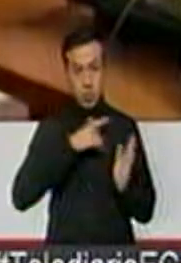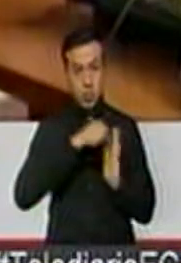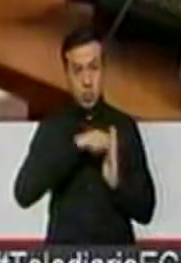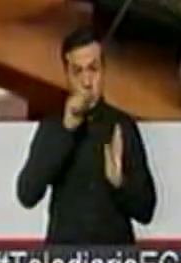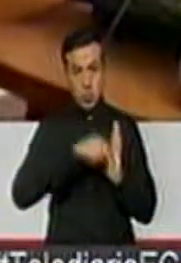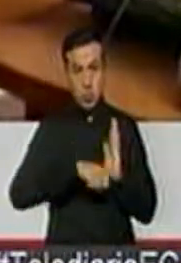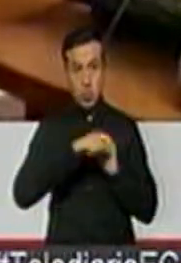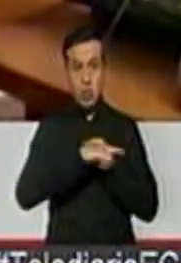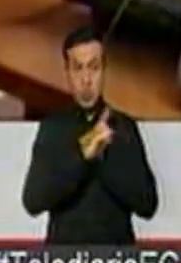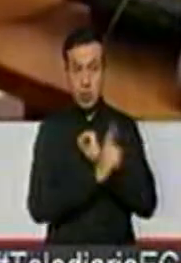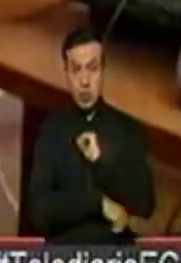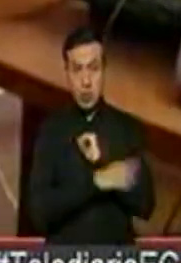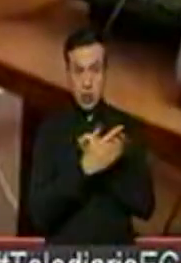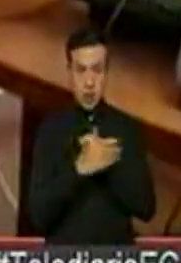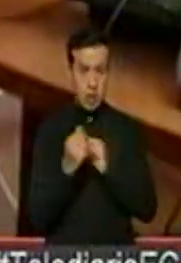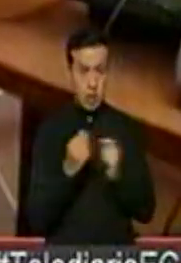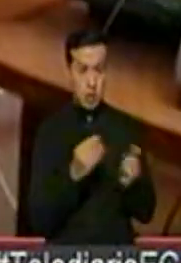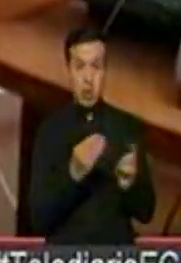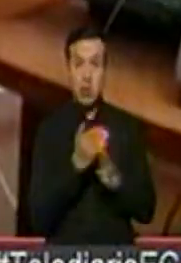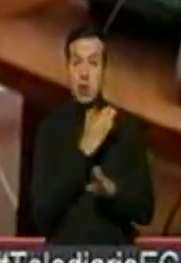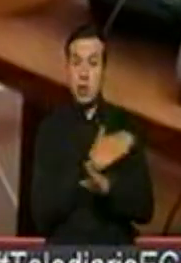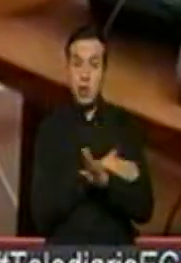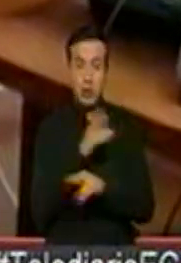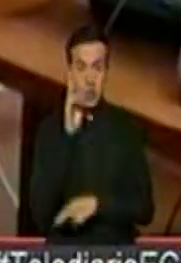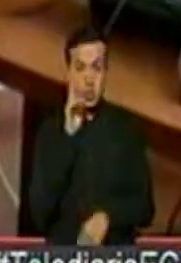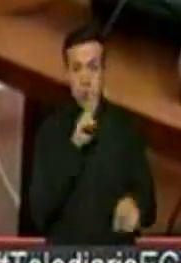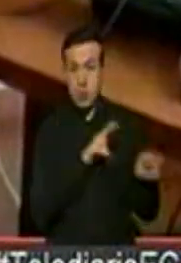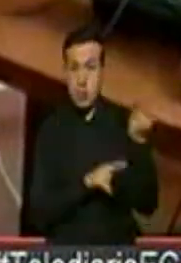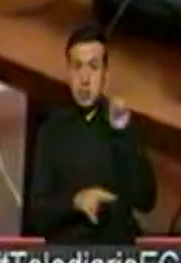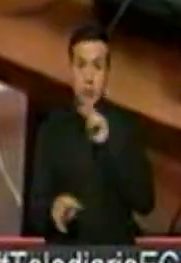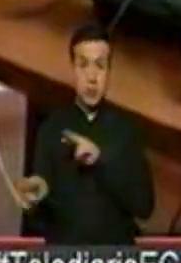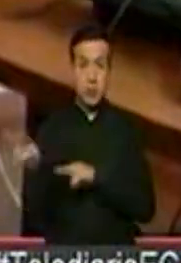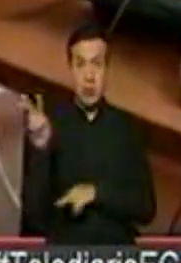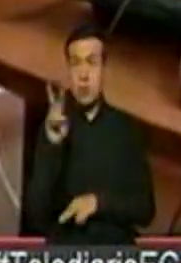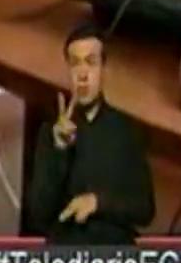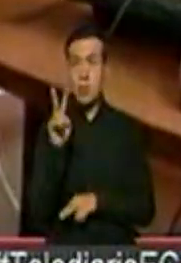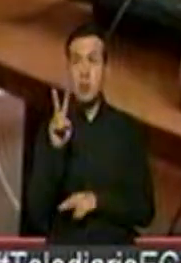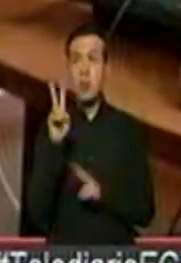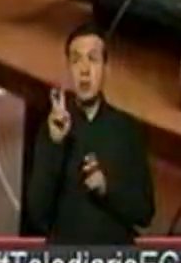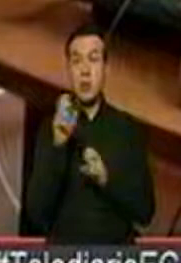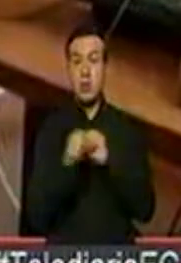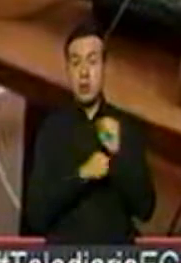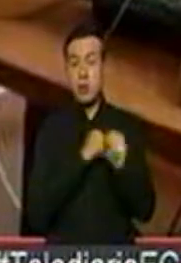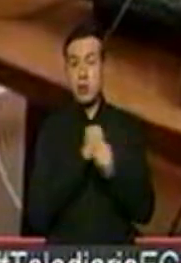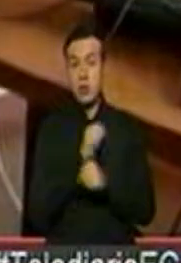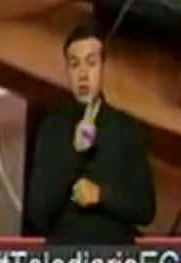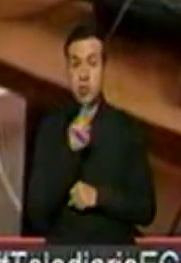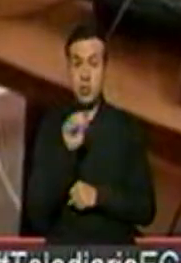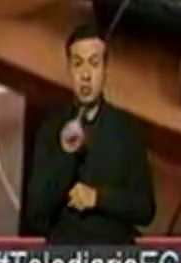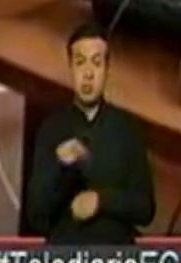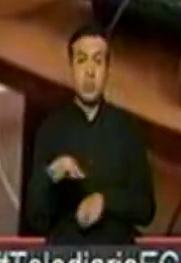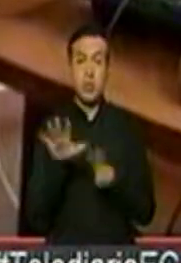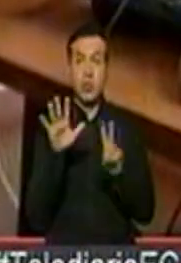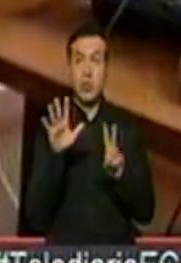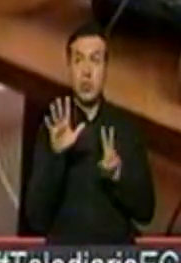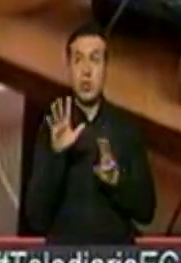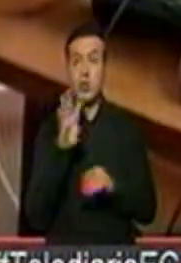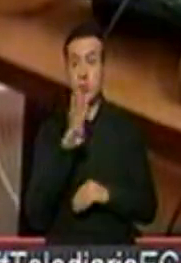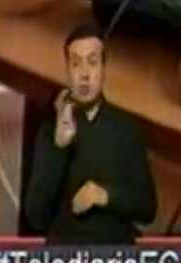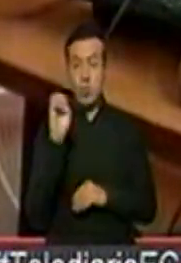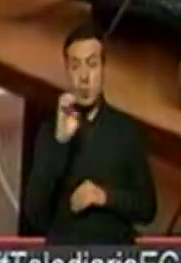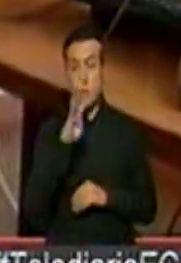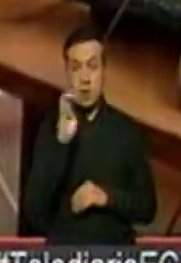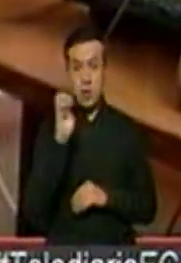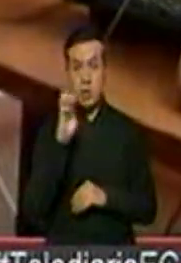condenatorias ejecutoriadas. Según el último análisis de sentencias que nos realizamos de casos del año 2017, menos de 40